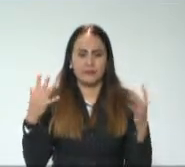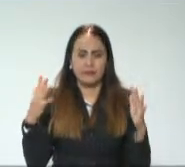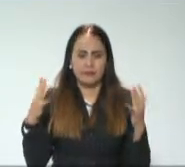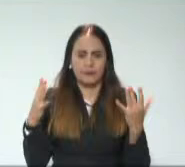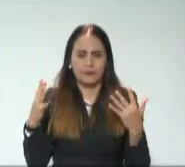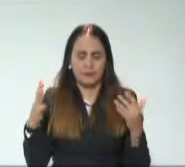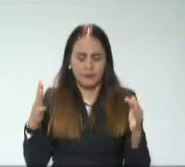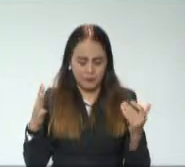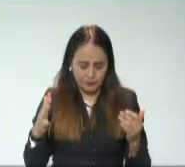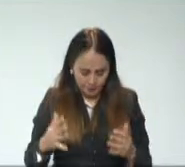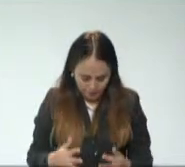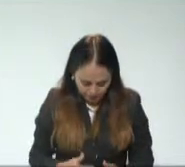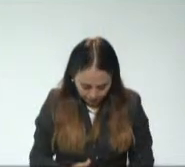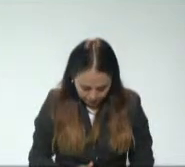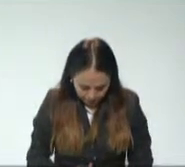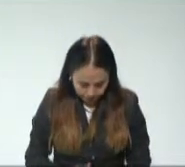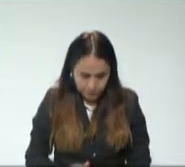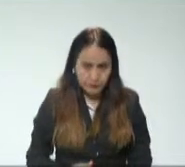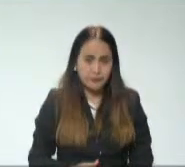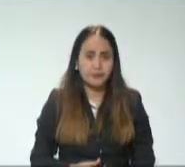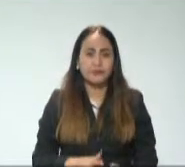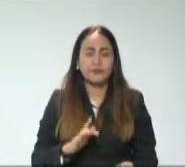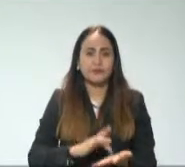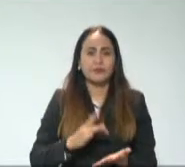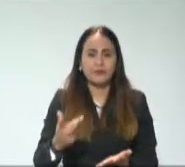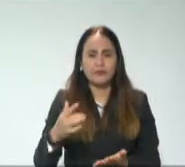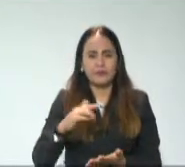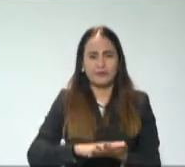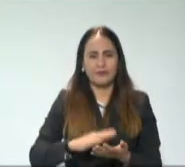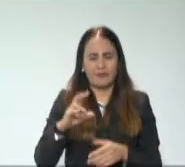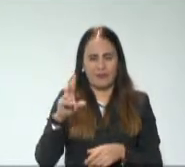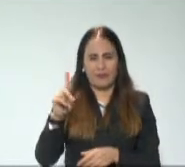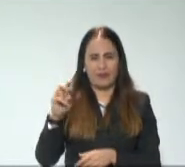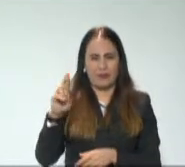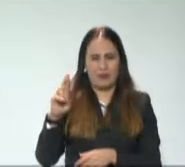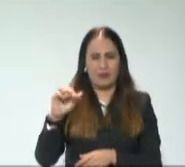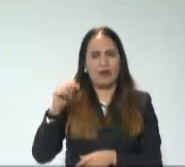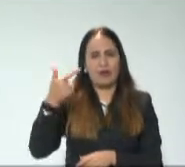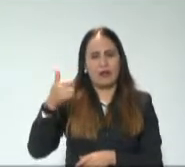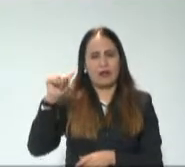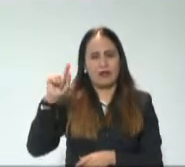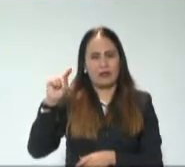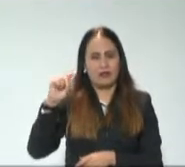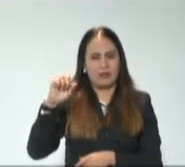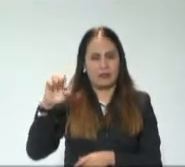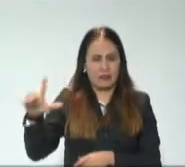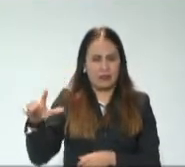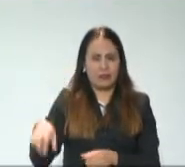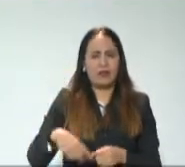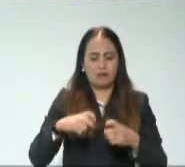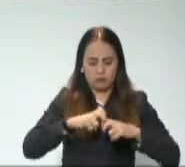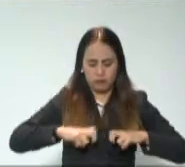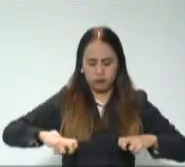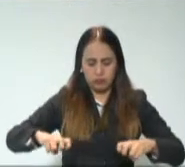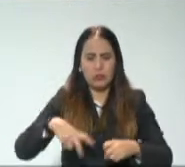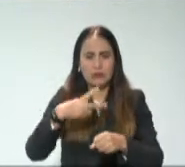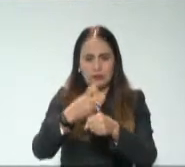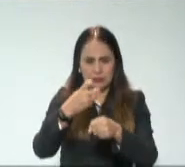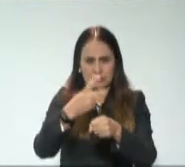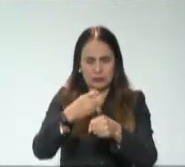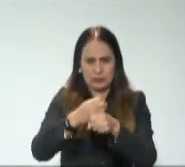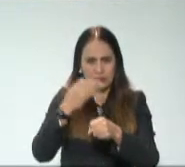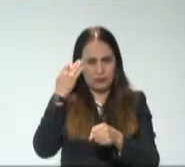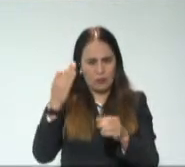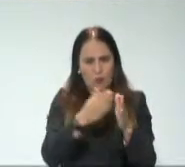gracias Muchísimas gracias dror López gatel y bien vamos directo a a la segunda ronda hasta por 3